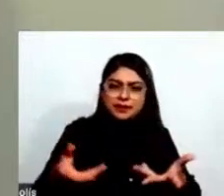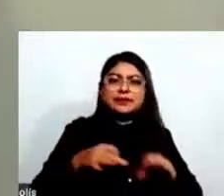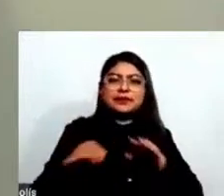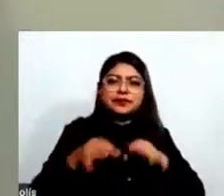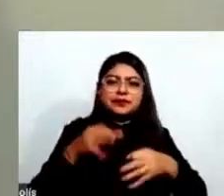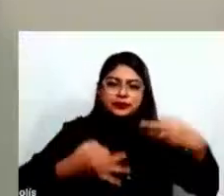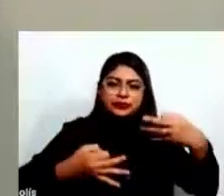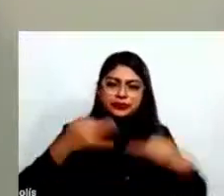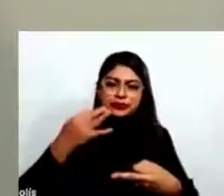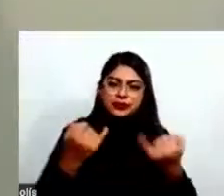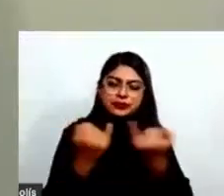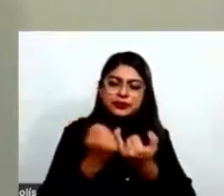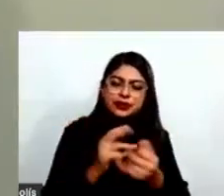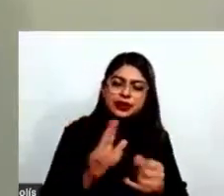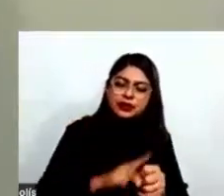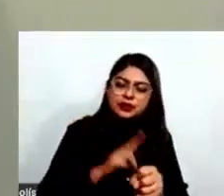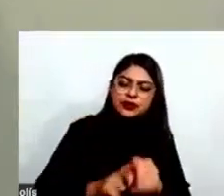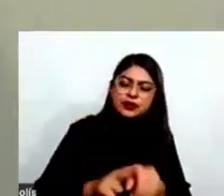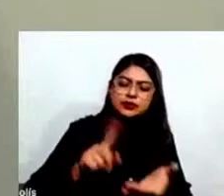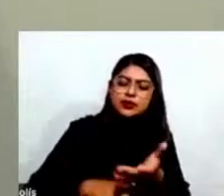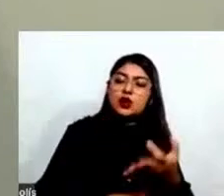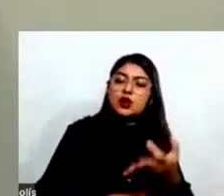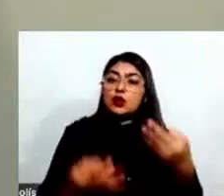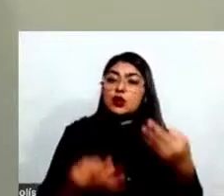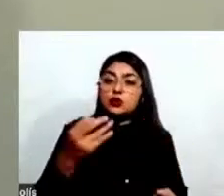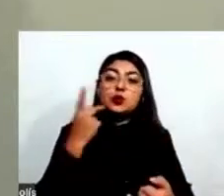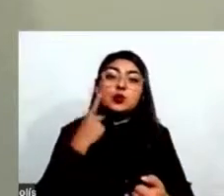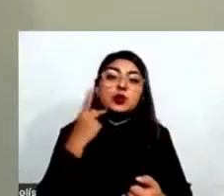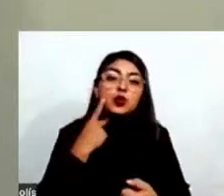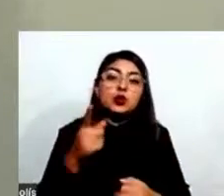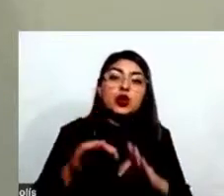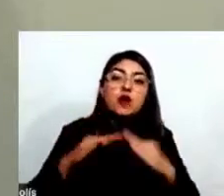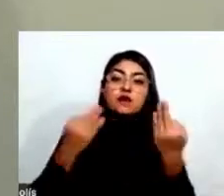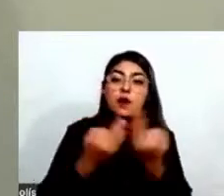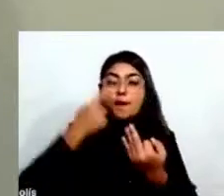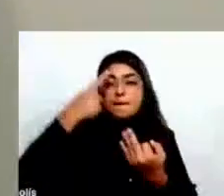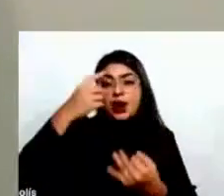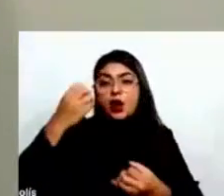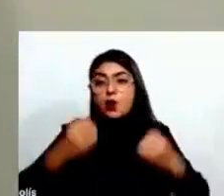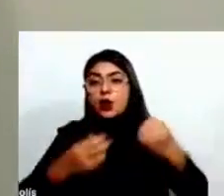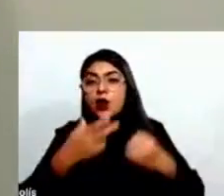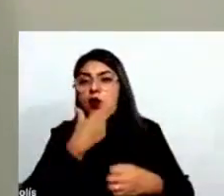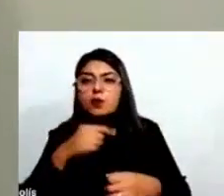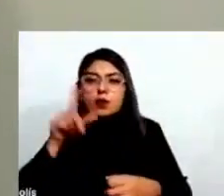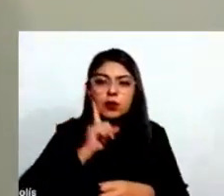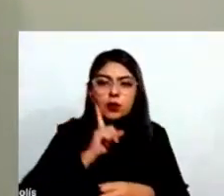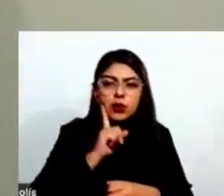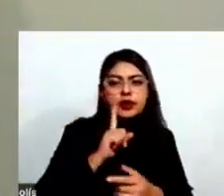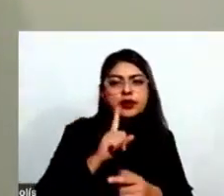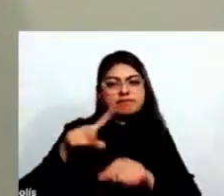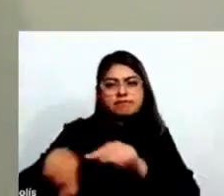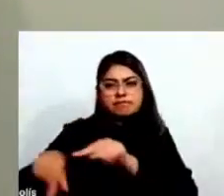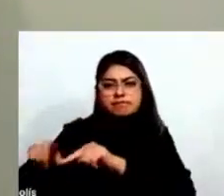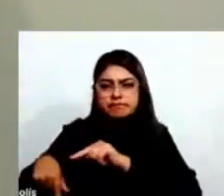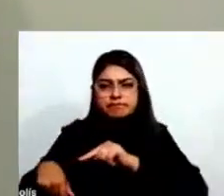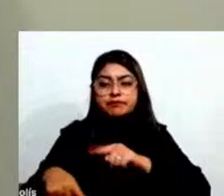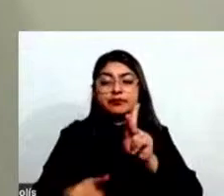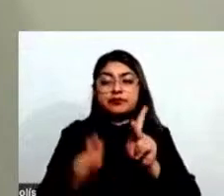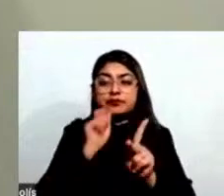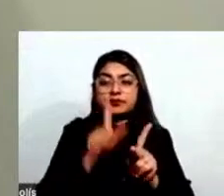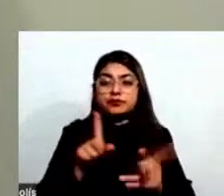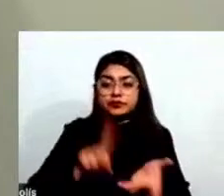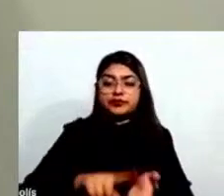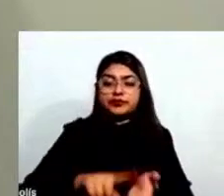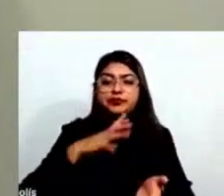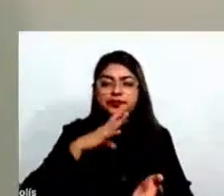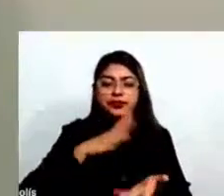político como una forma de remoción de juezas y jueces, pero también las limitaciones procedimentales.